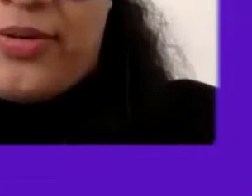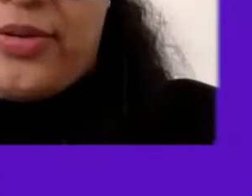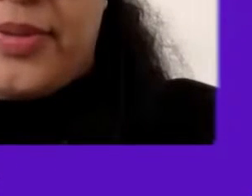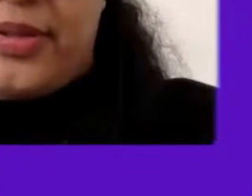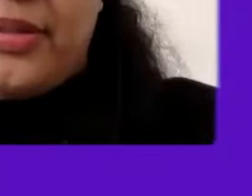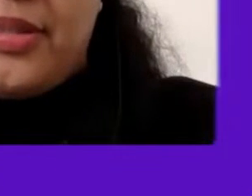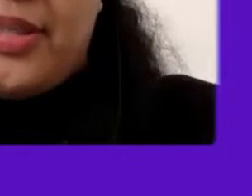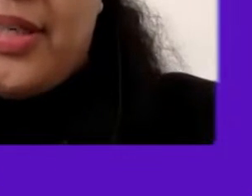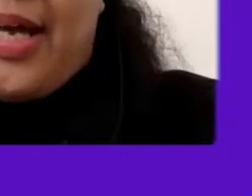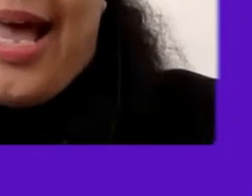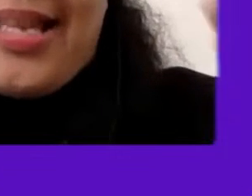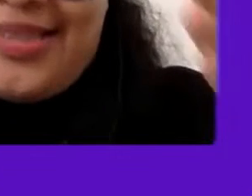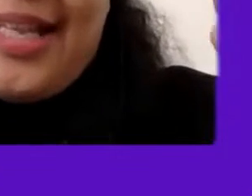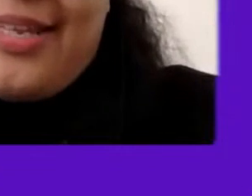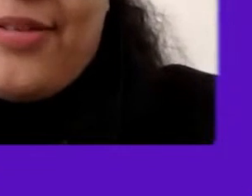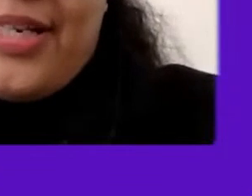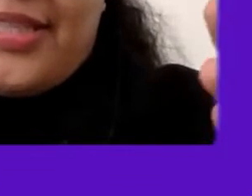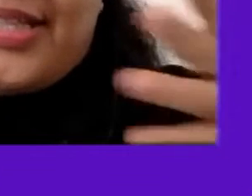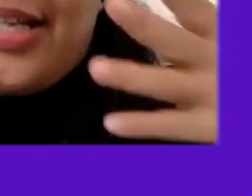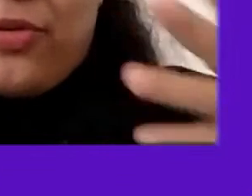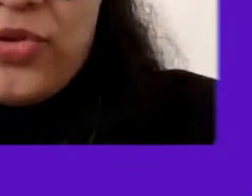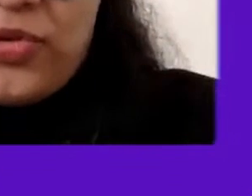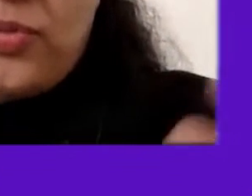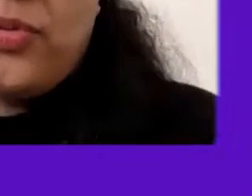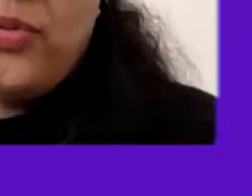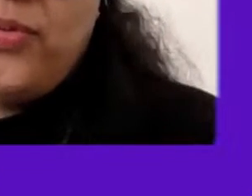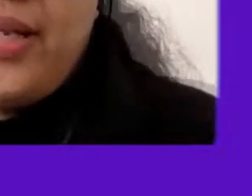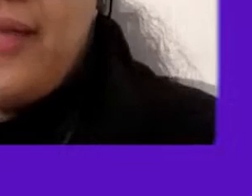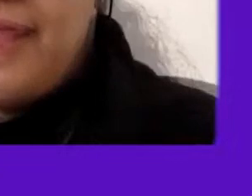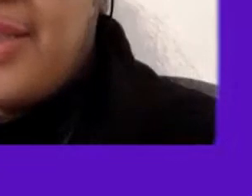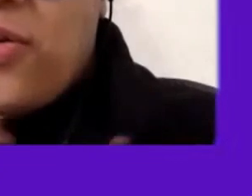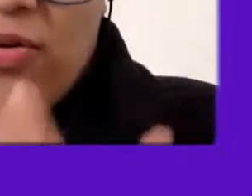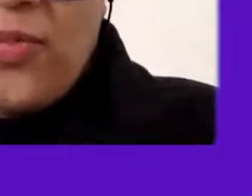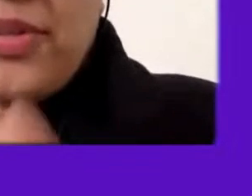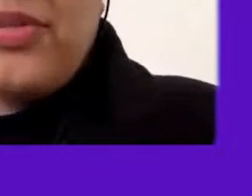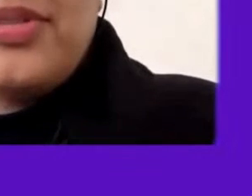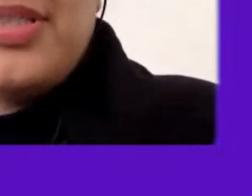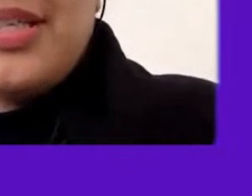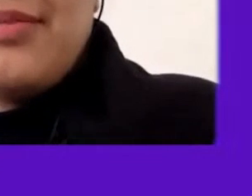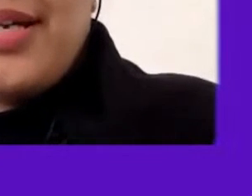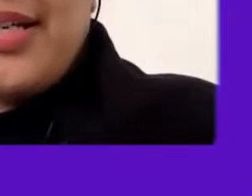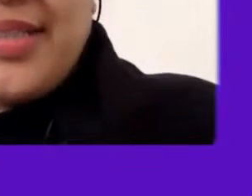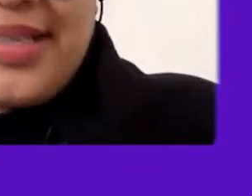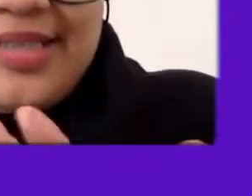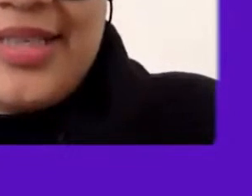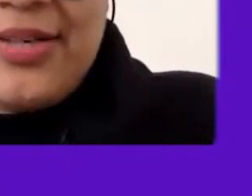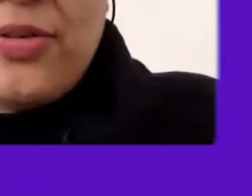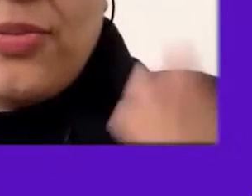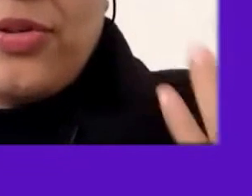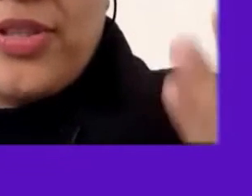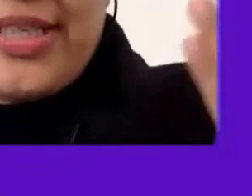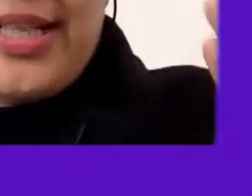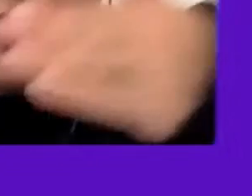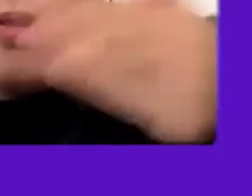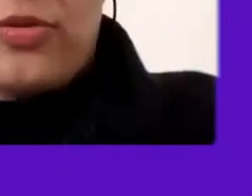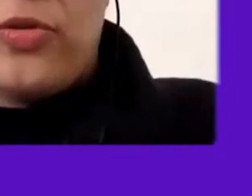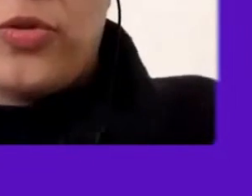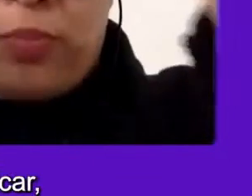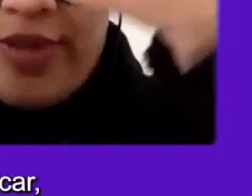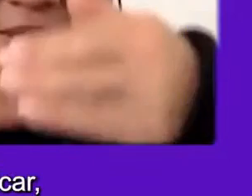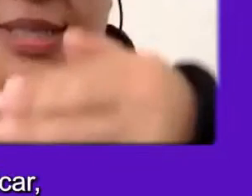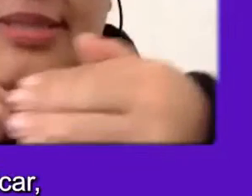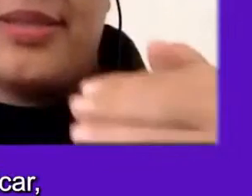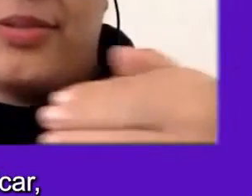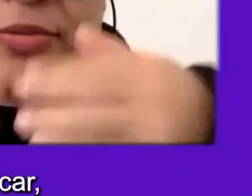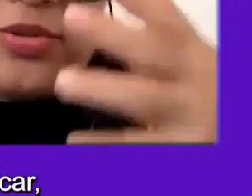sesgo económico hace la diferencia en el consumo cultural. ¿Cómo entonces se va a hacer como los enlaces o